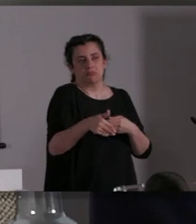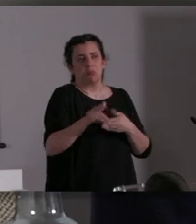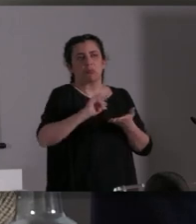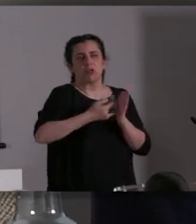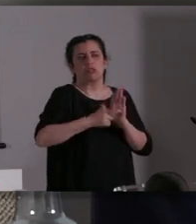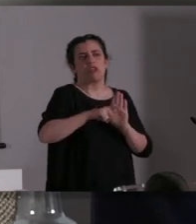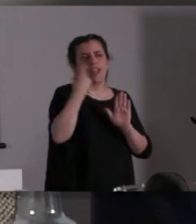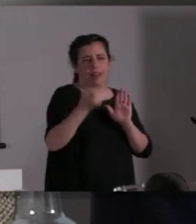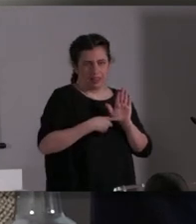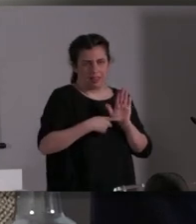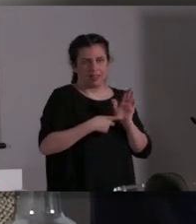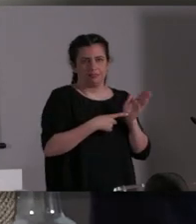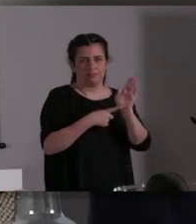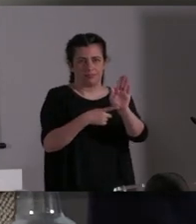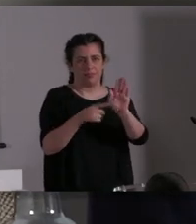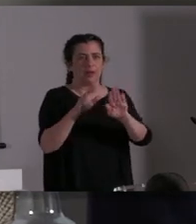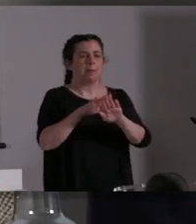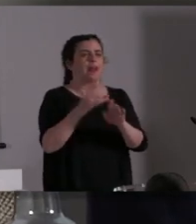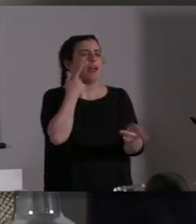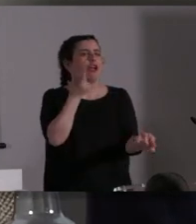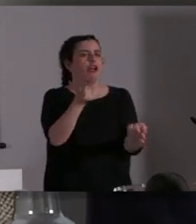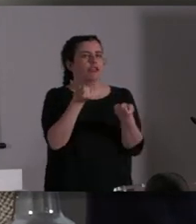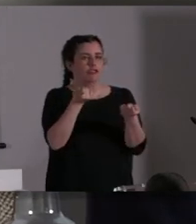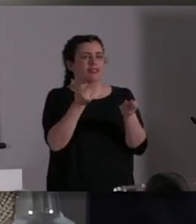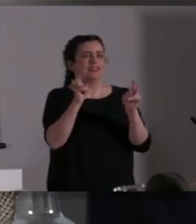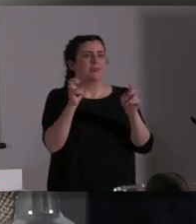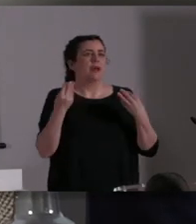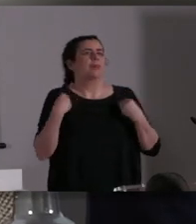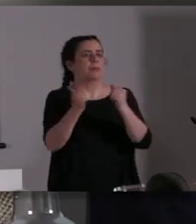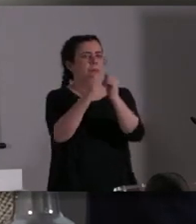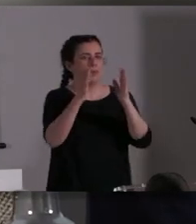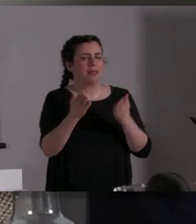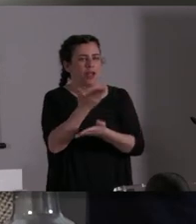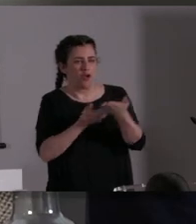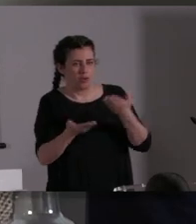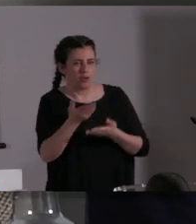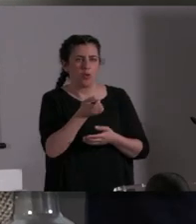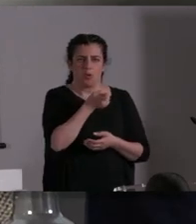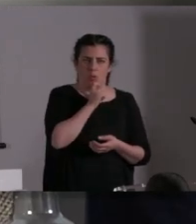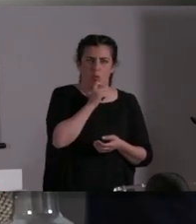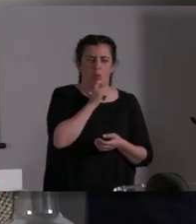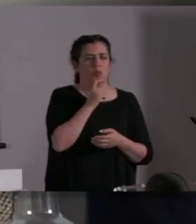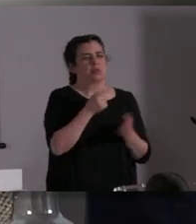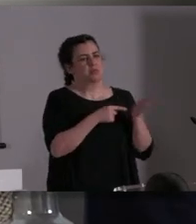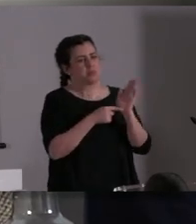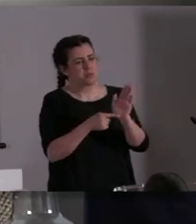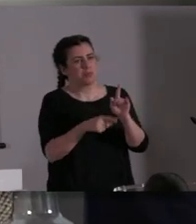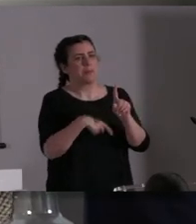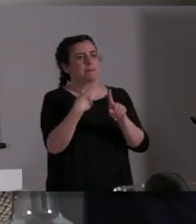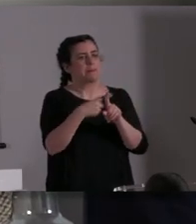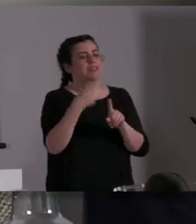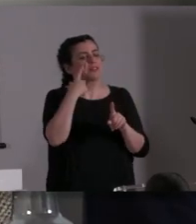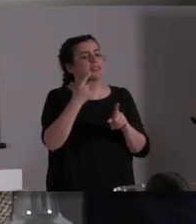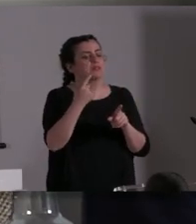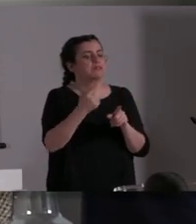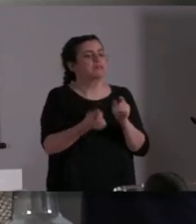regule el ámbito de la vivienda colaborativa y una hoja de ruta también de trabajo, de proyectos que llevar a cabo en los próximos años y que